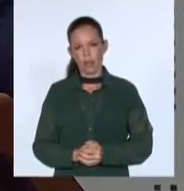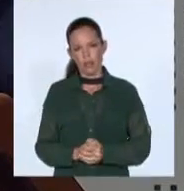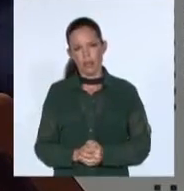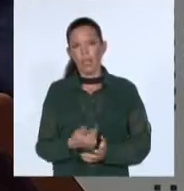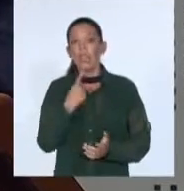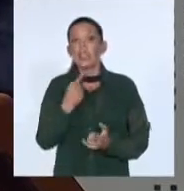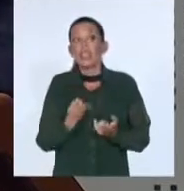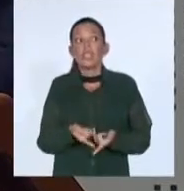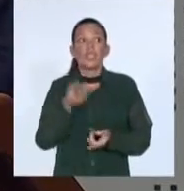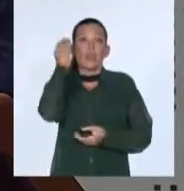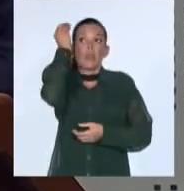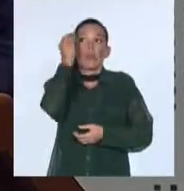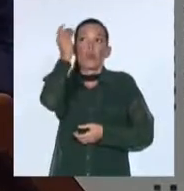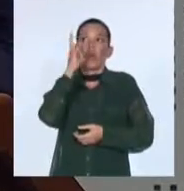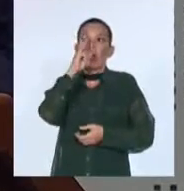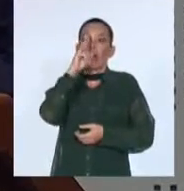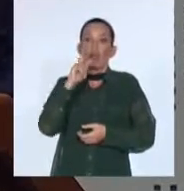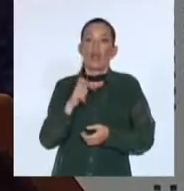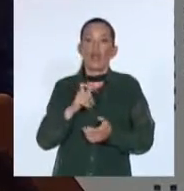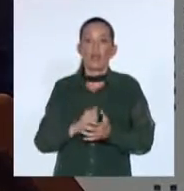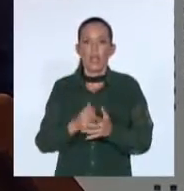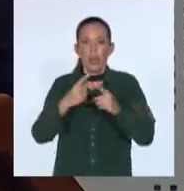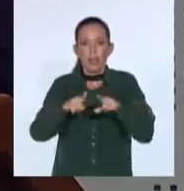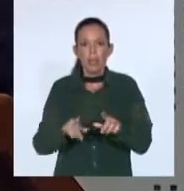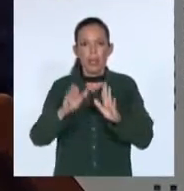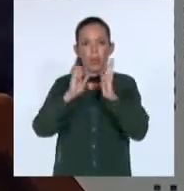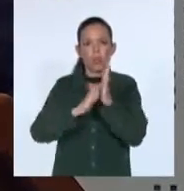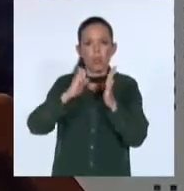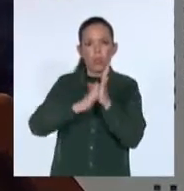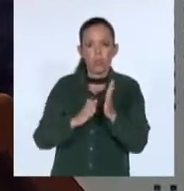y le cobran semejante exacción.